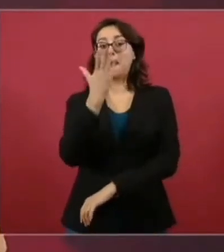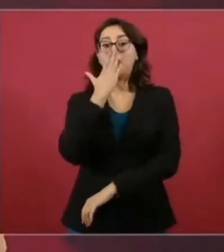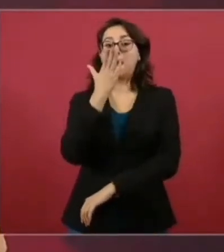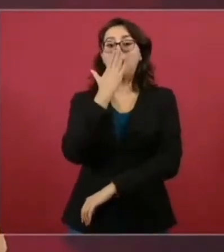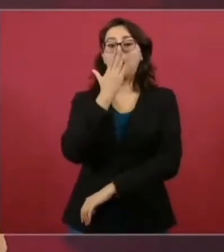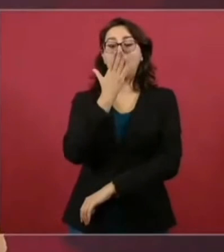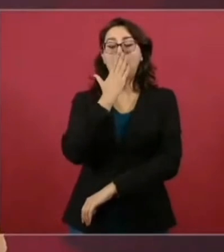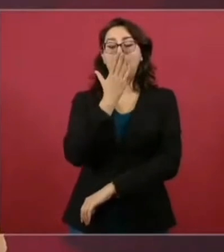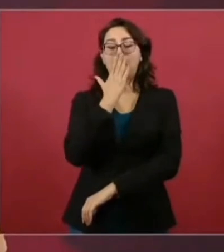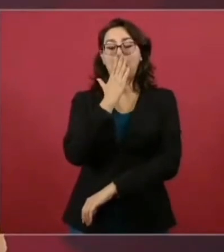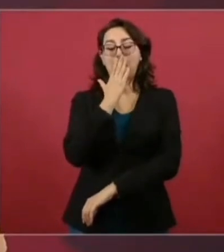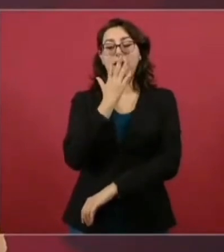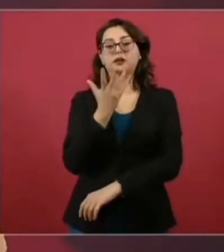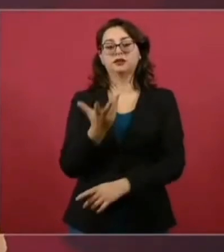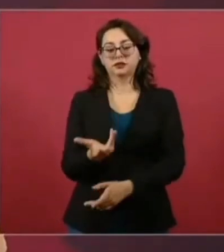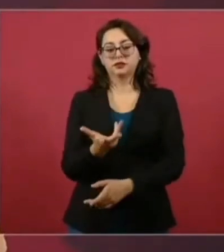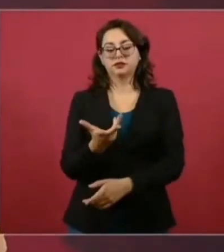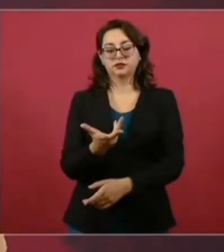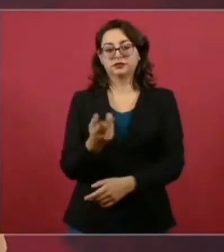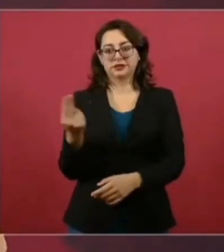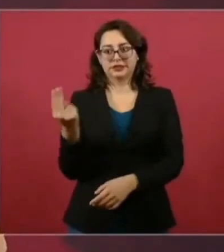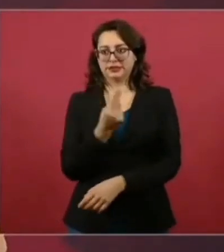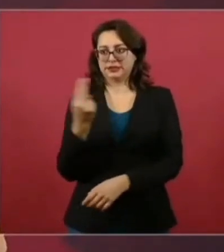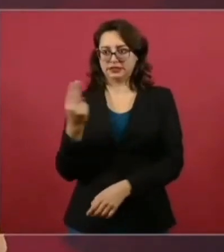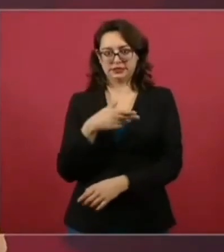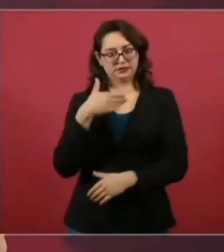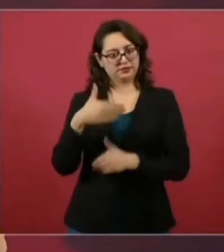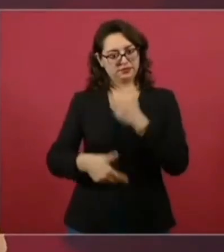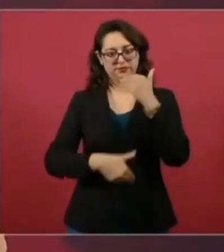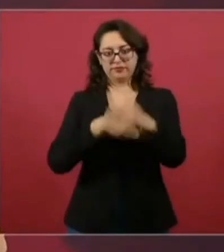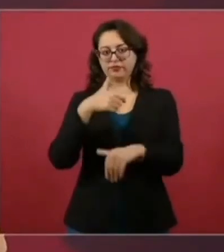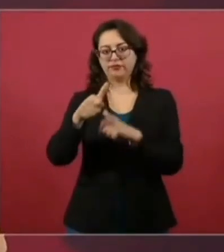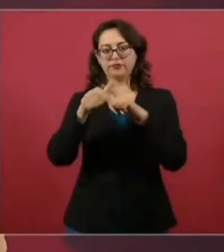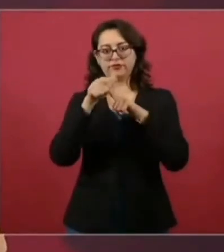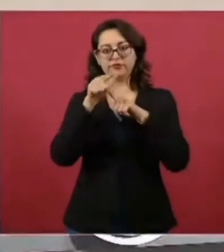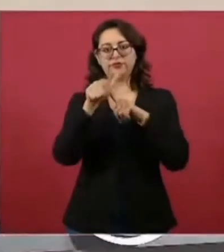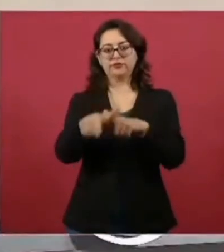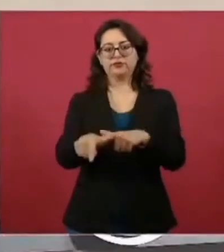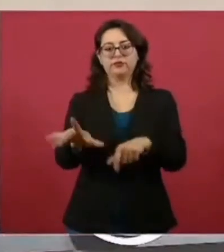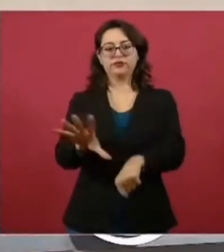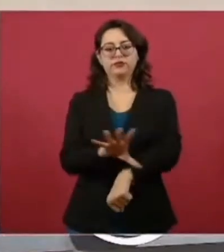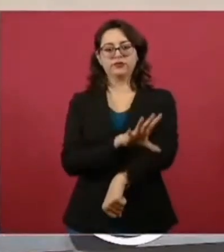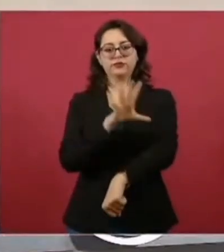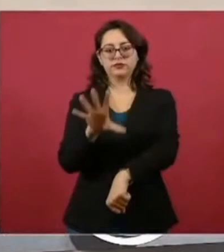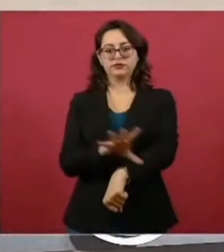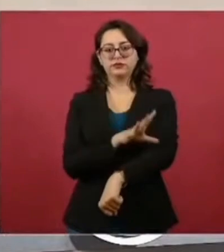con la industria eléctrica, con energías